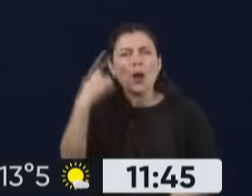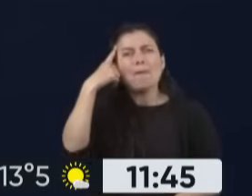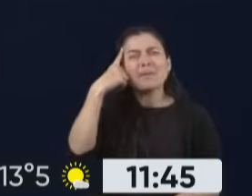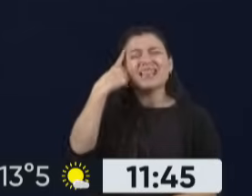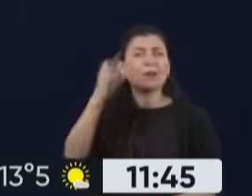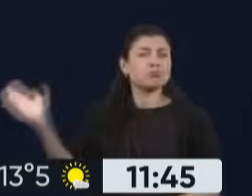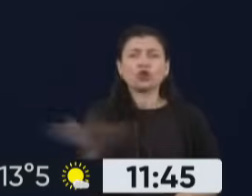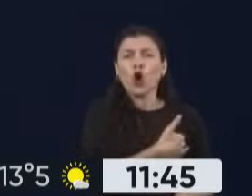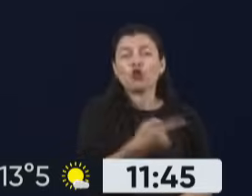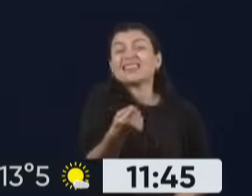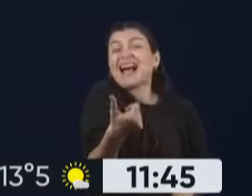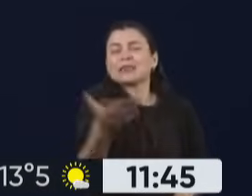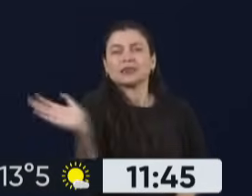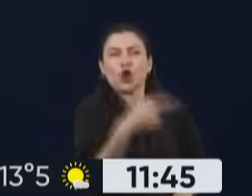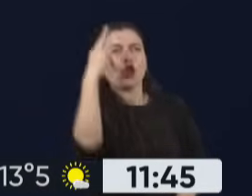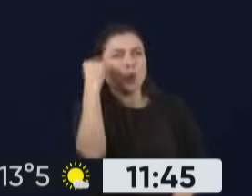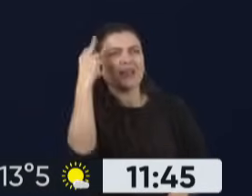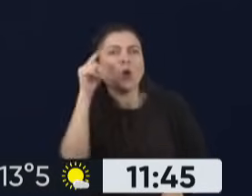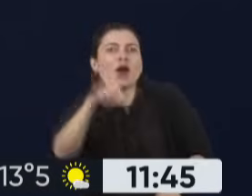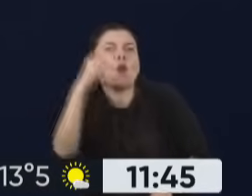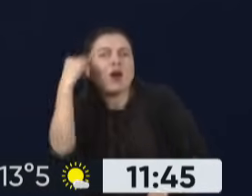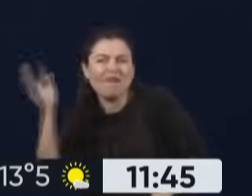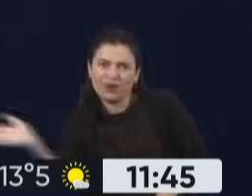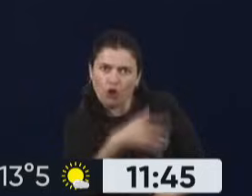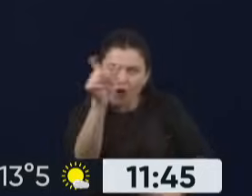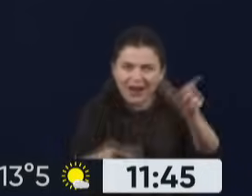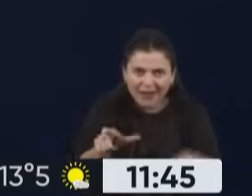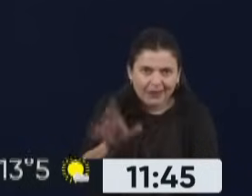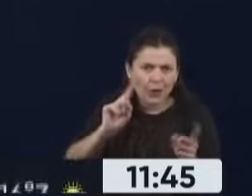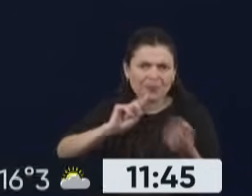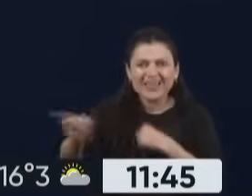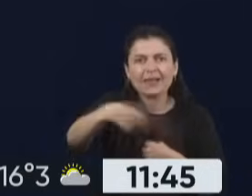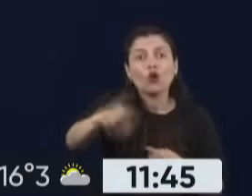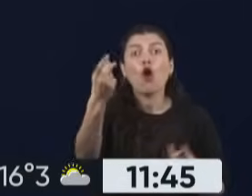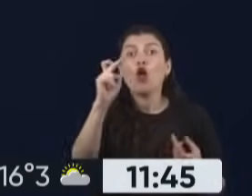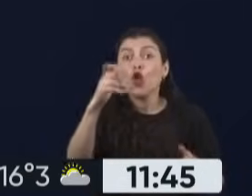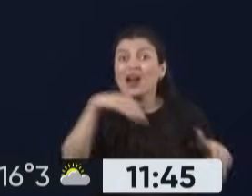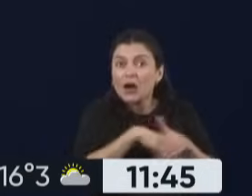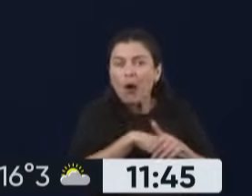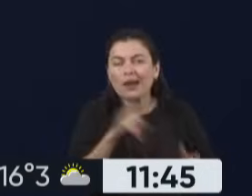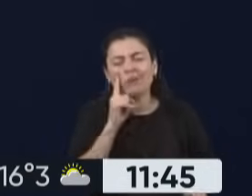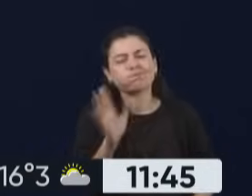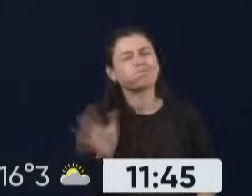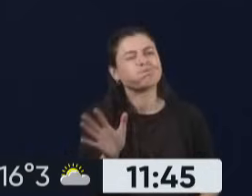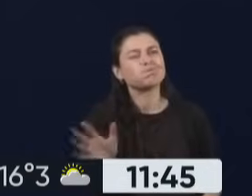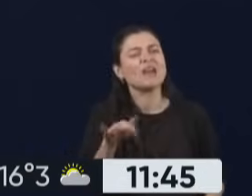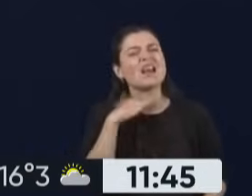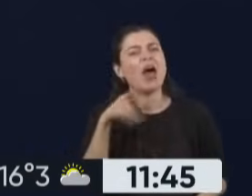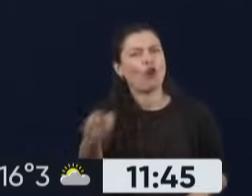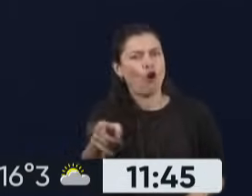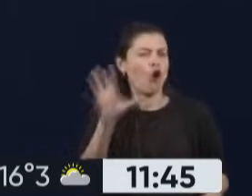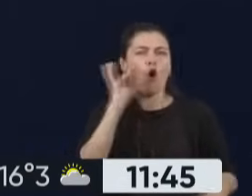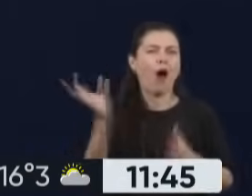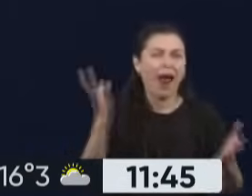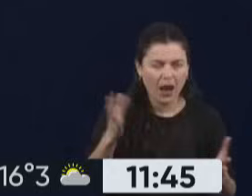99,99% de los argentinos son criminales, cuando la realidad es exactamente al revés, ¿sí? Y eso generó un